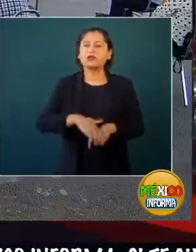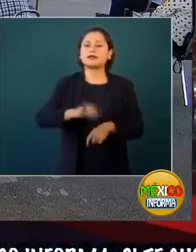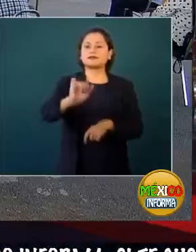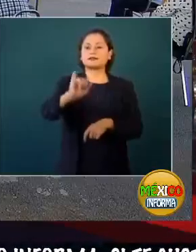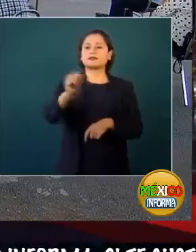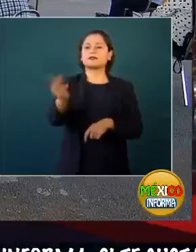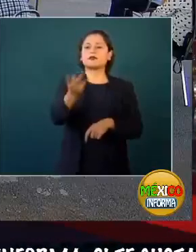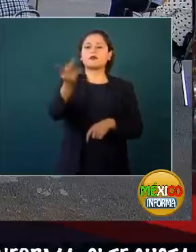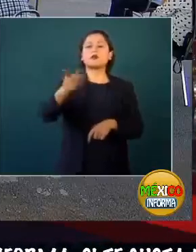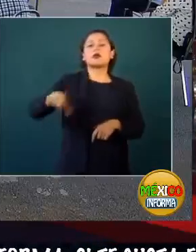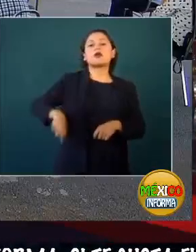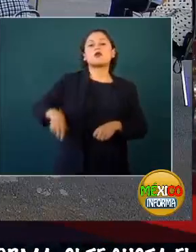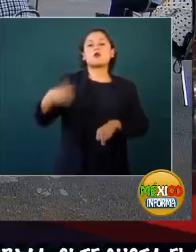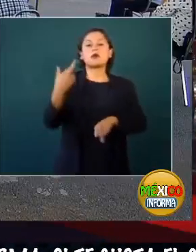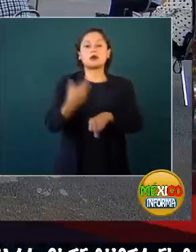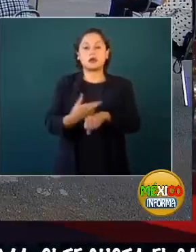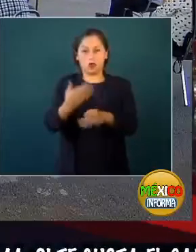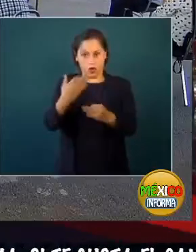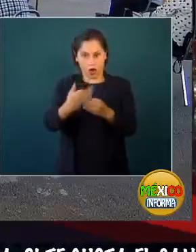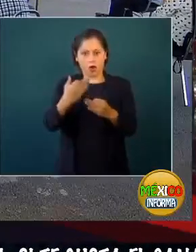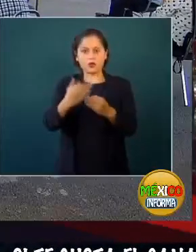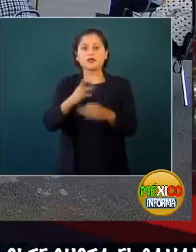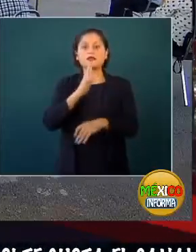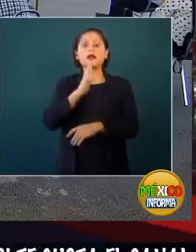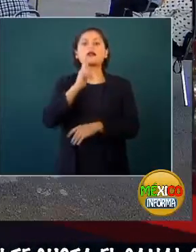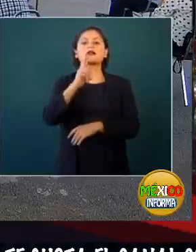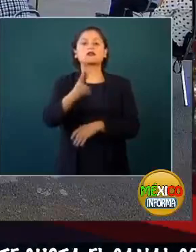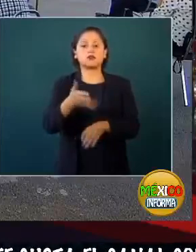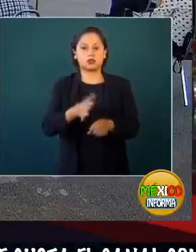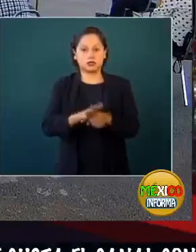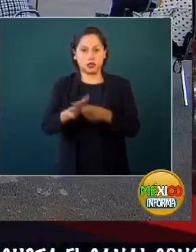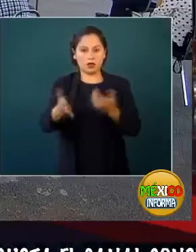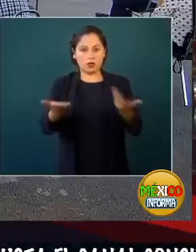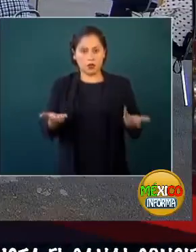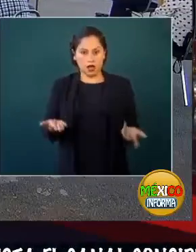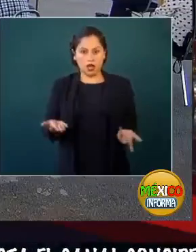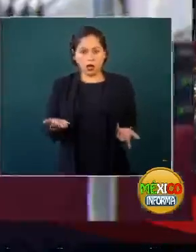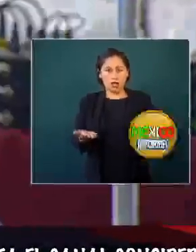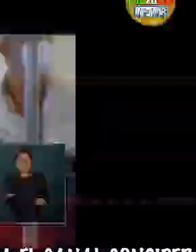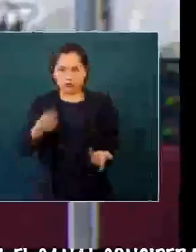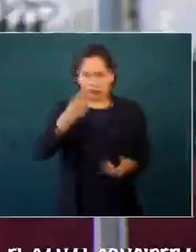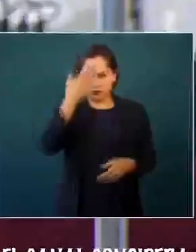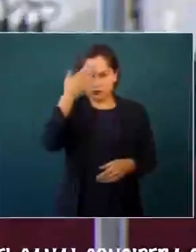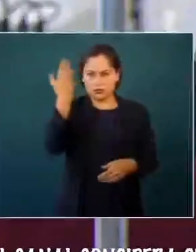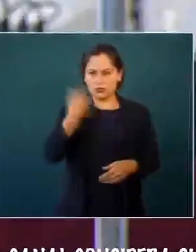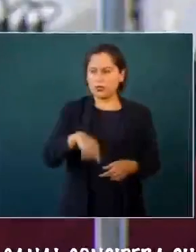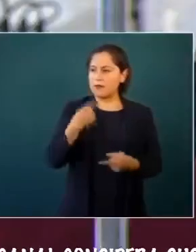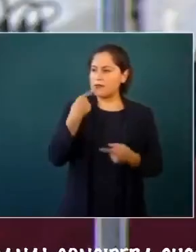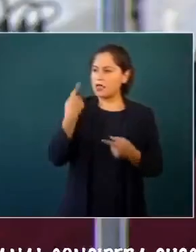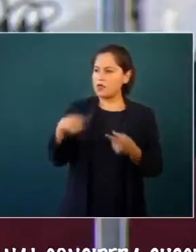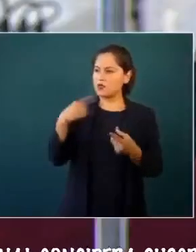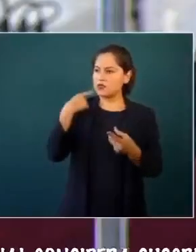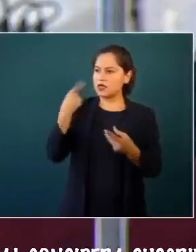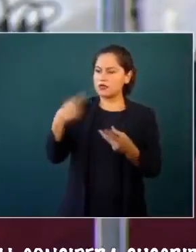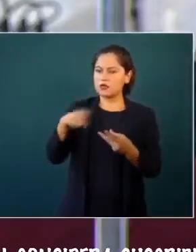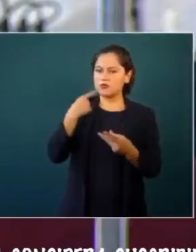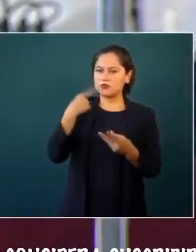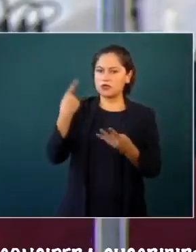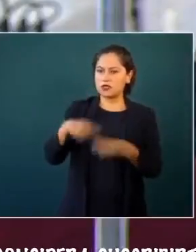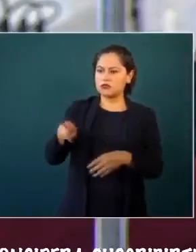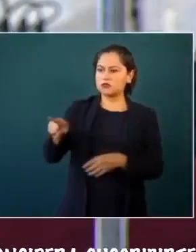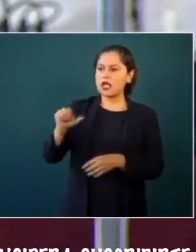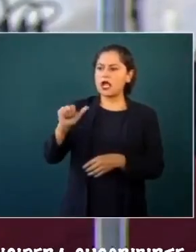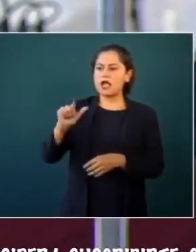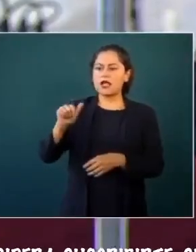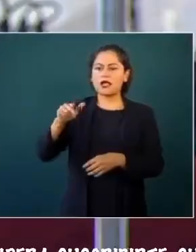que responde desde esta tribuna las denuncias que ha interpuesto ante la fiscalía general de la república alejandro